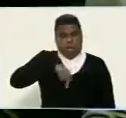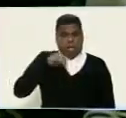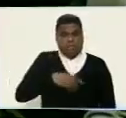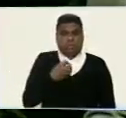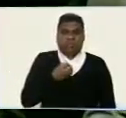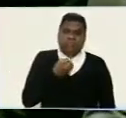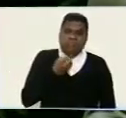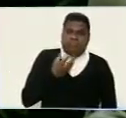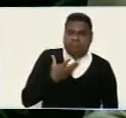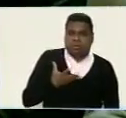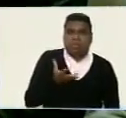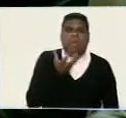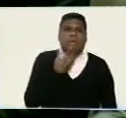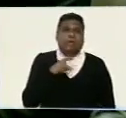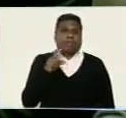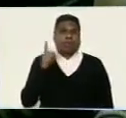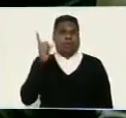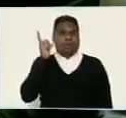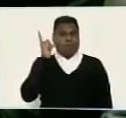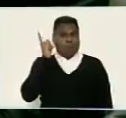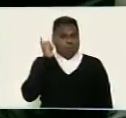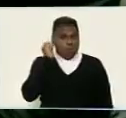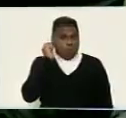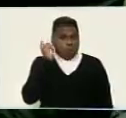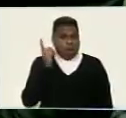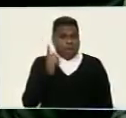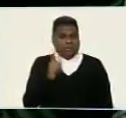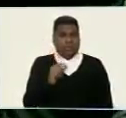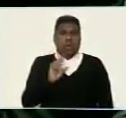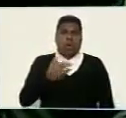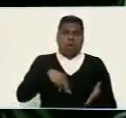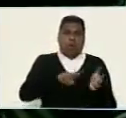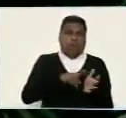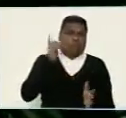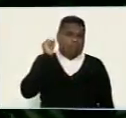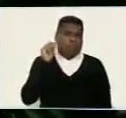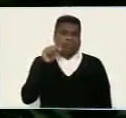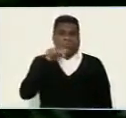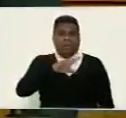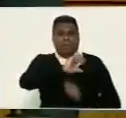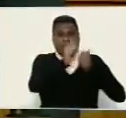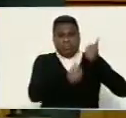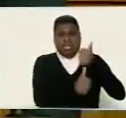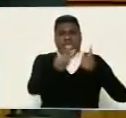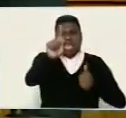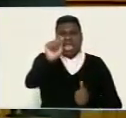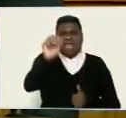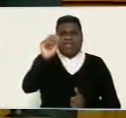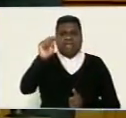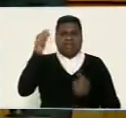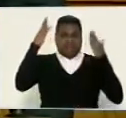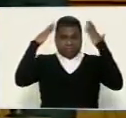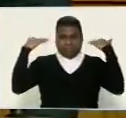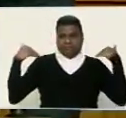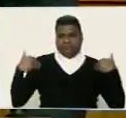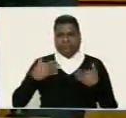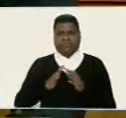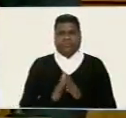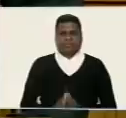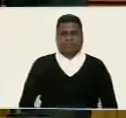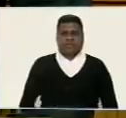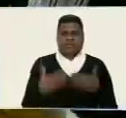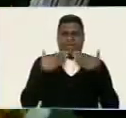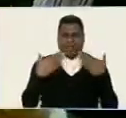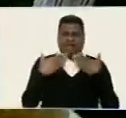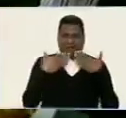que aquí está una mujer, y ojalá hubiese podido estar otra mujer, pero tenemos a Tania, pues, aquí. Aquí en la vicepresidencia. Muchísimas gracias,